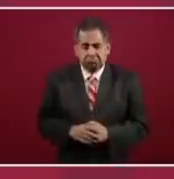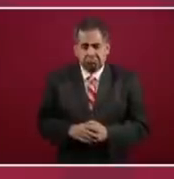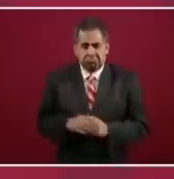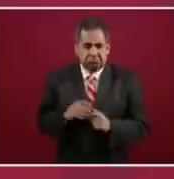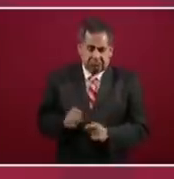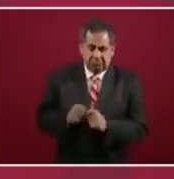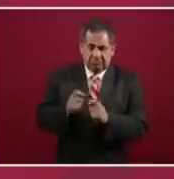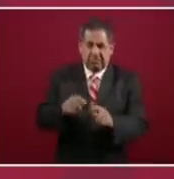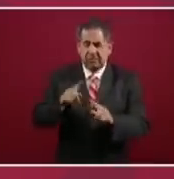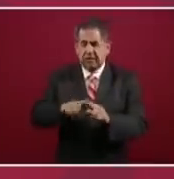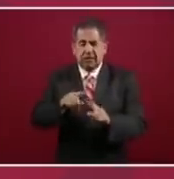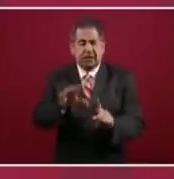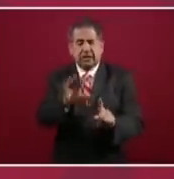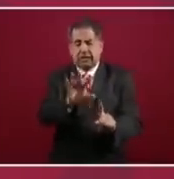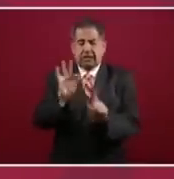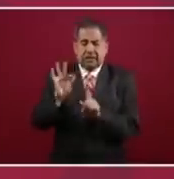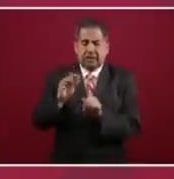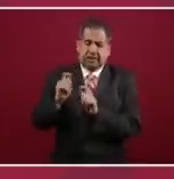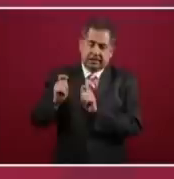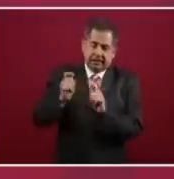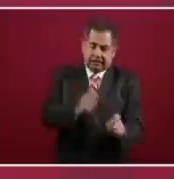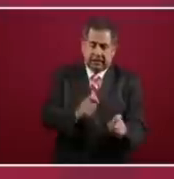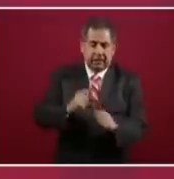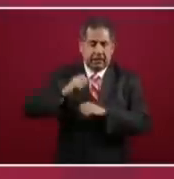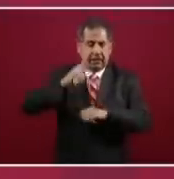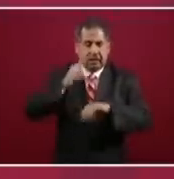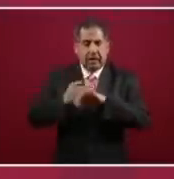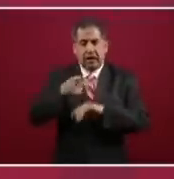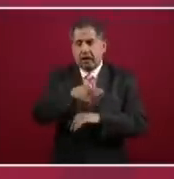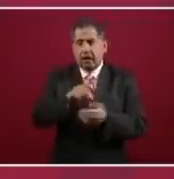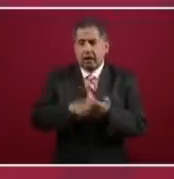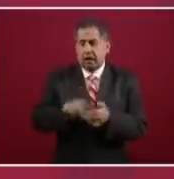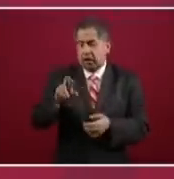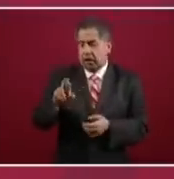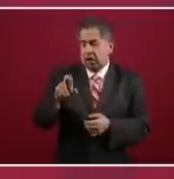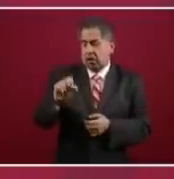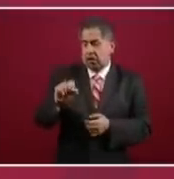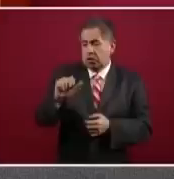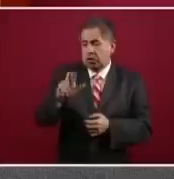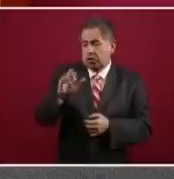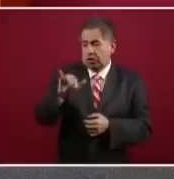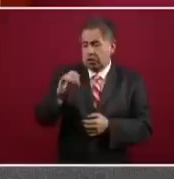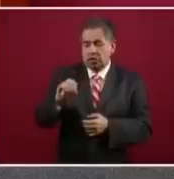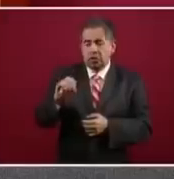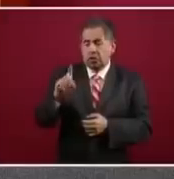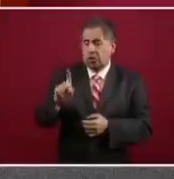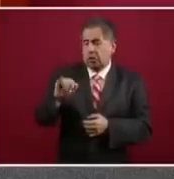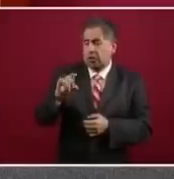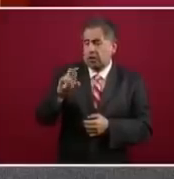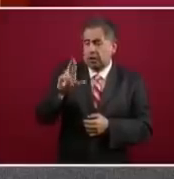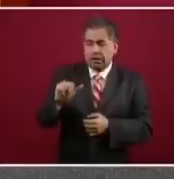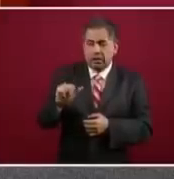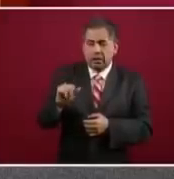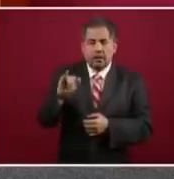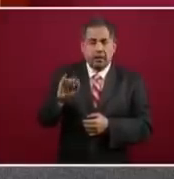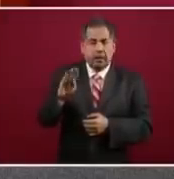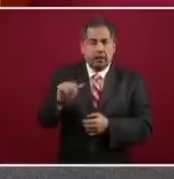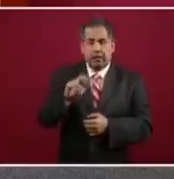darle el nombramiento a rosario piedra ibarra